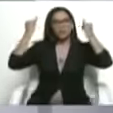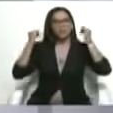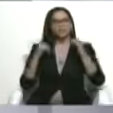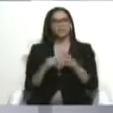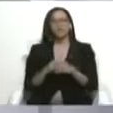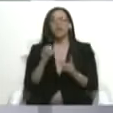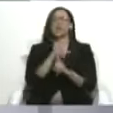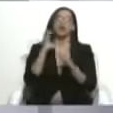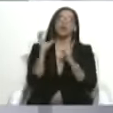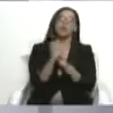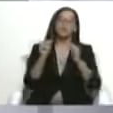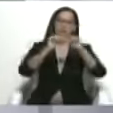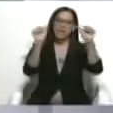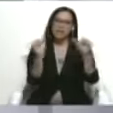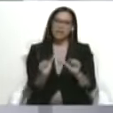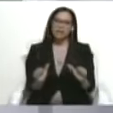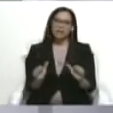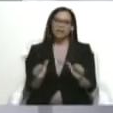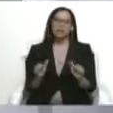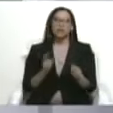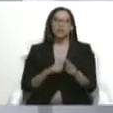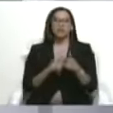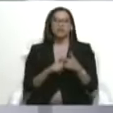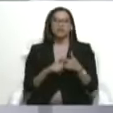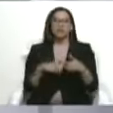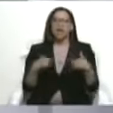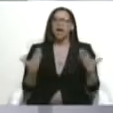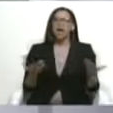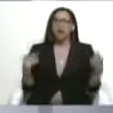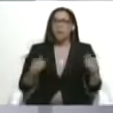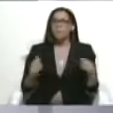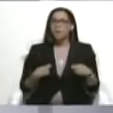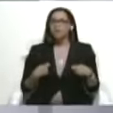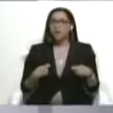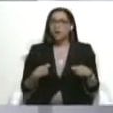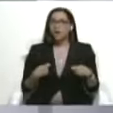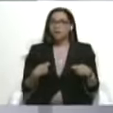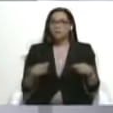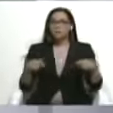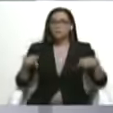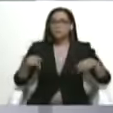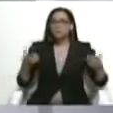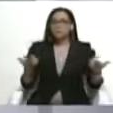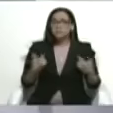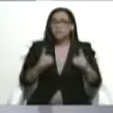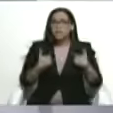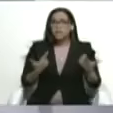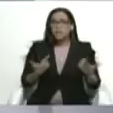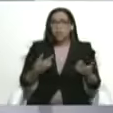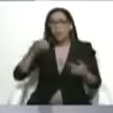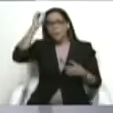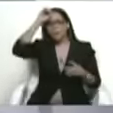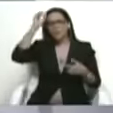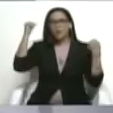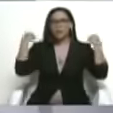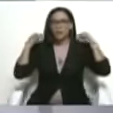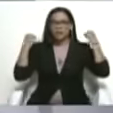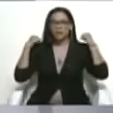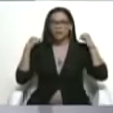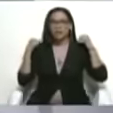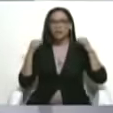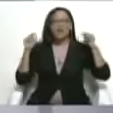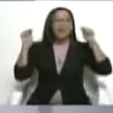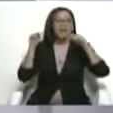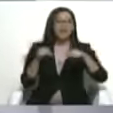la cultura, el arte. Entonces, ¿a qué apuesta en este caso mi opinión y mi práctica? A que